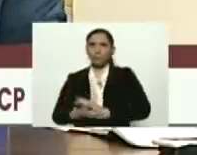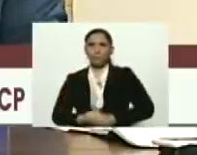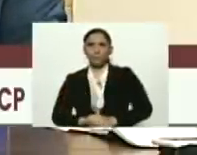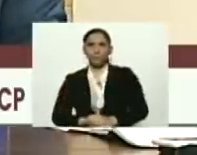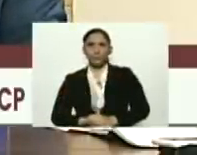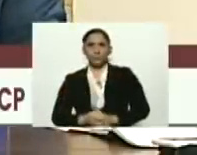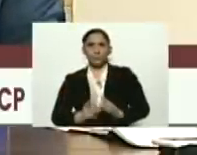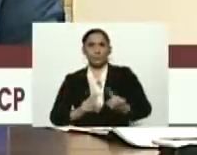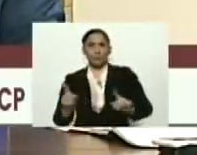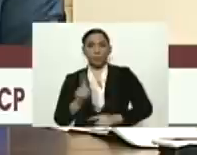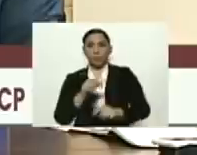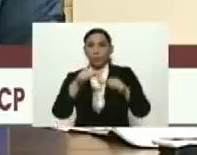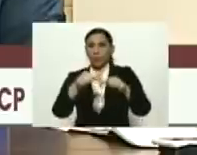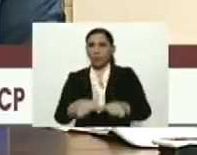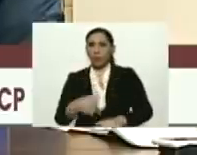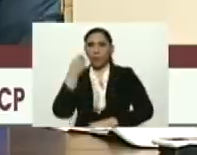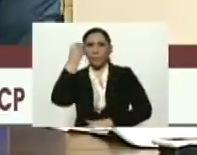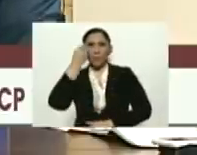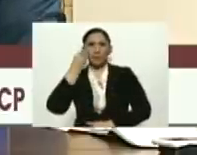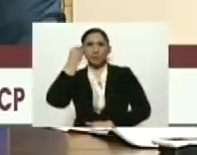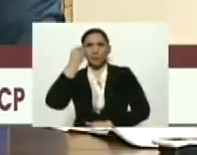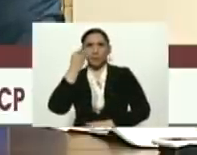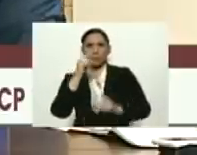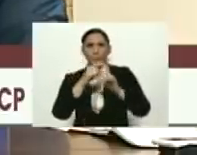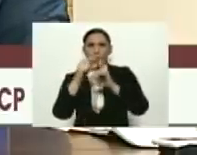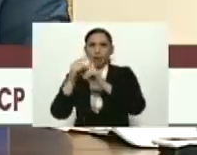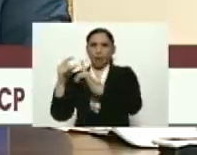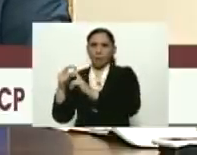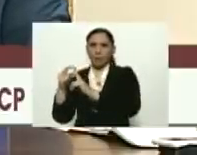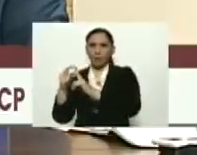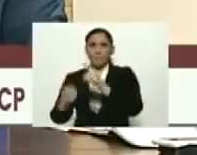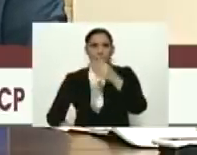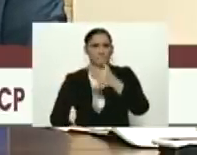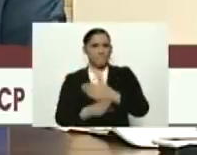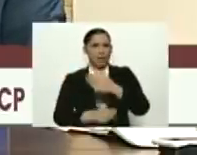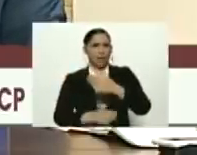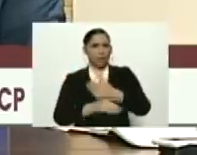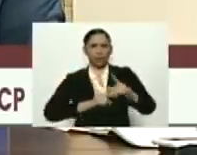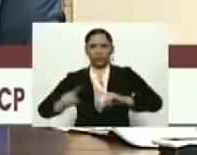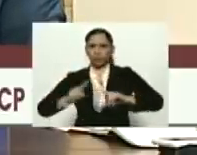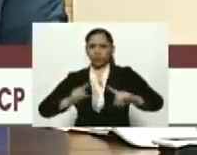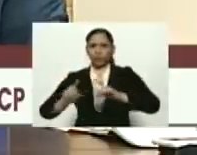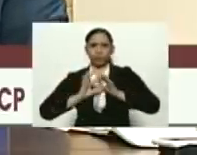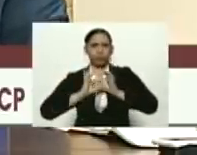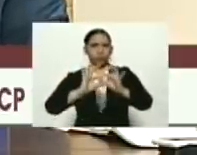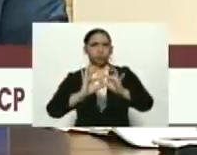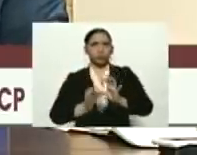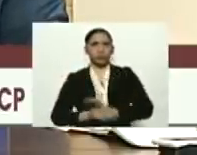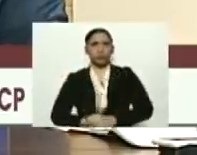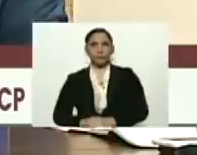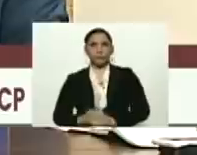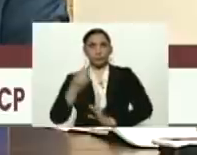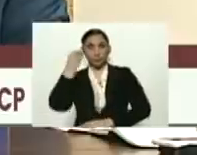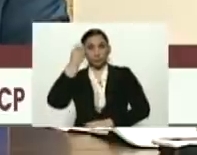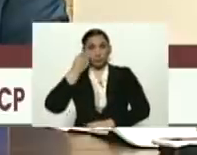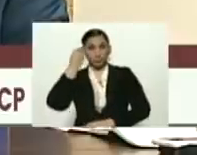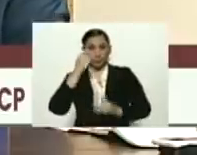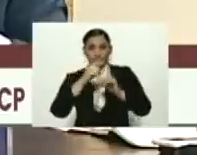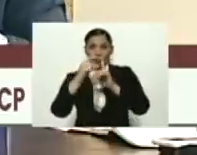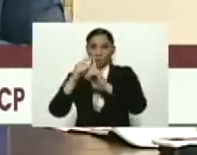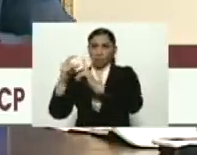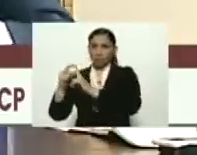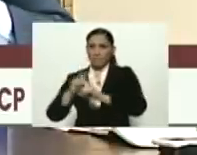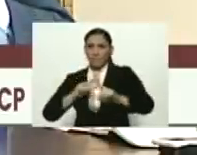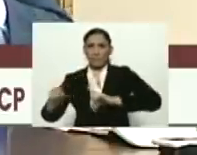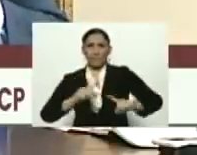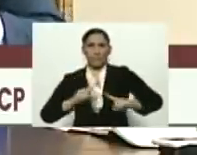pero no nos quedamos en el pensamiento y en la palabra. Vamos a la acción concreta. Pensamiento, palabra y